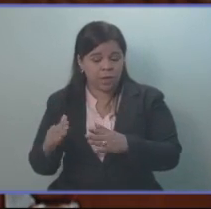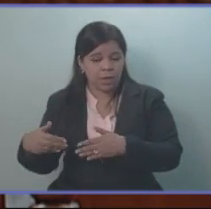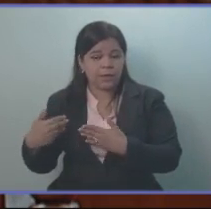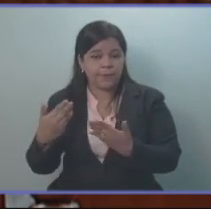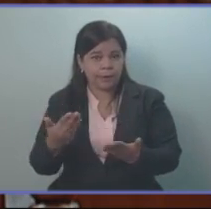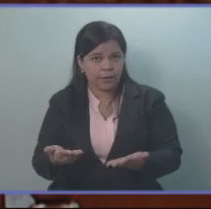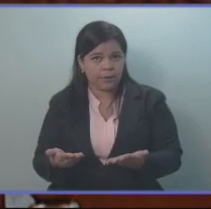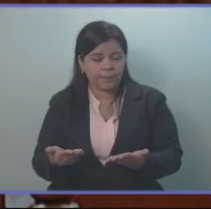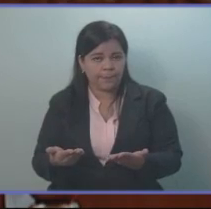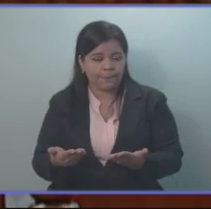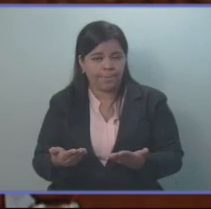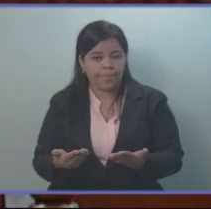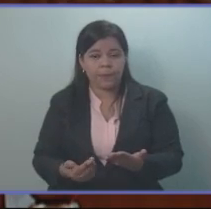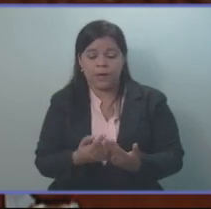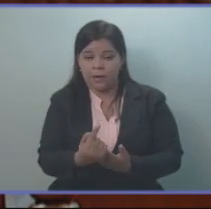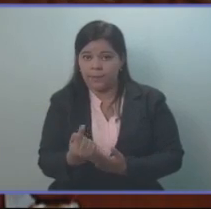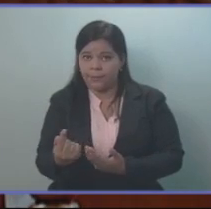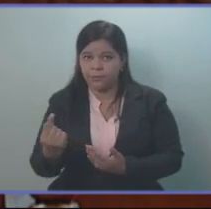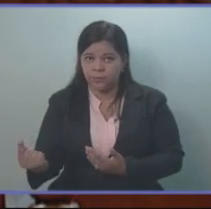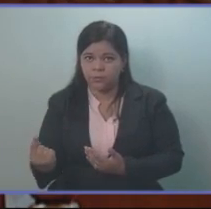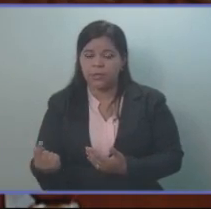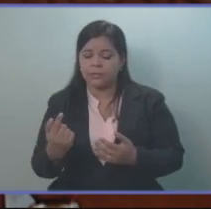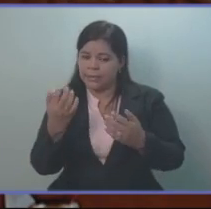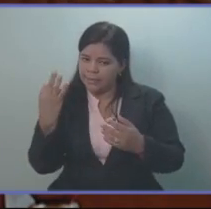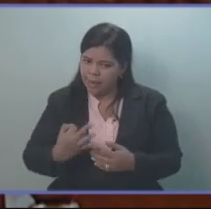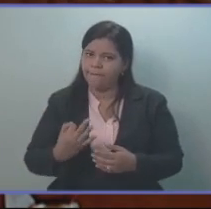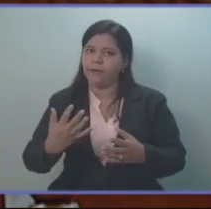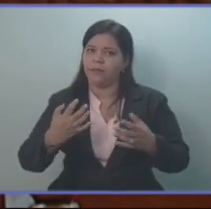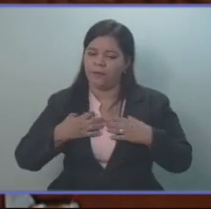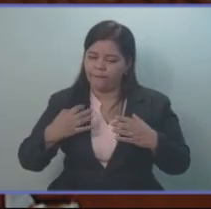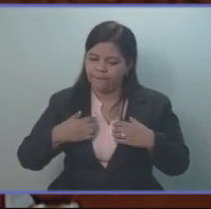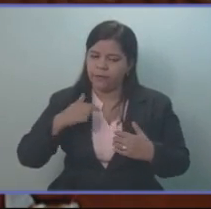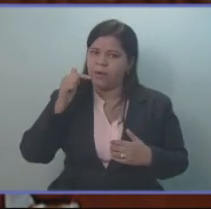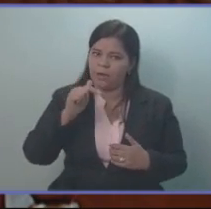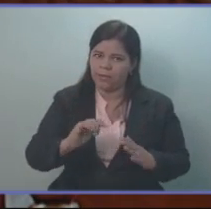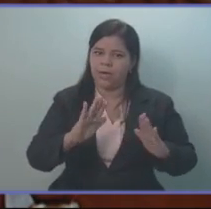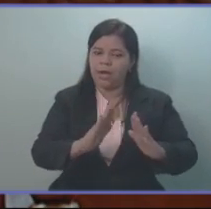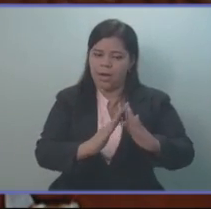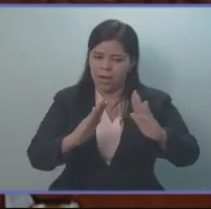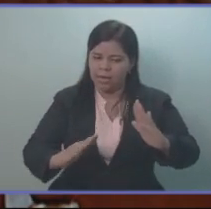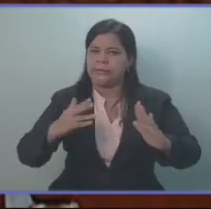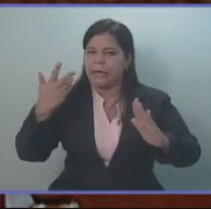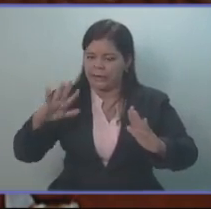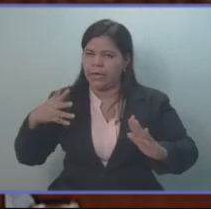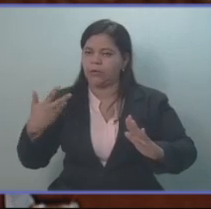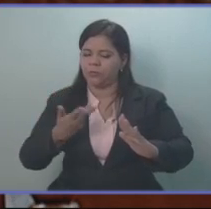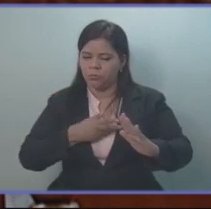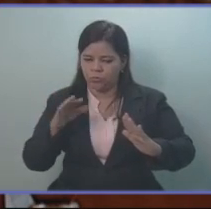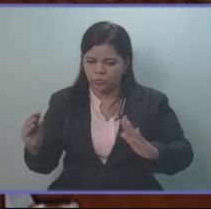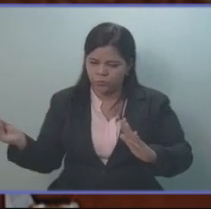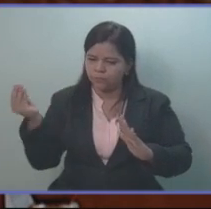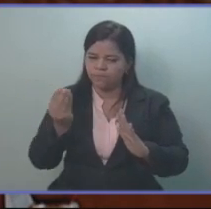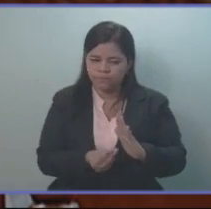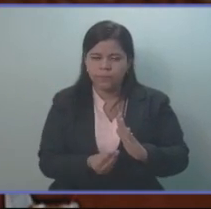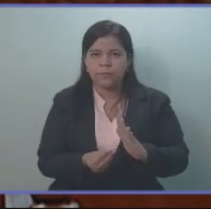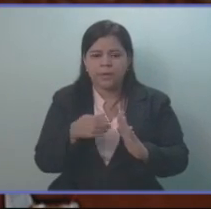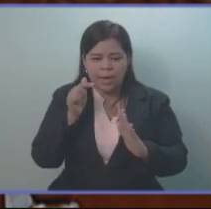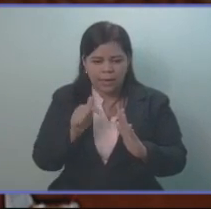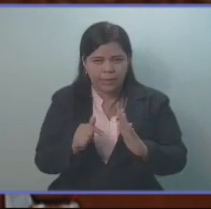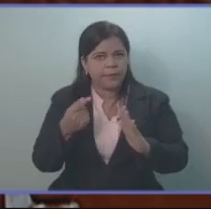los asociados en tenencia material de sus respectivas unidades de vivienda adjudicadas. Los mantendrá en